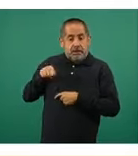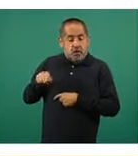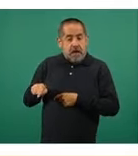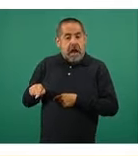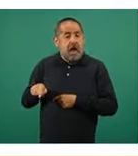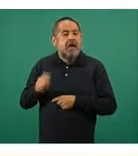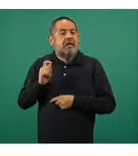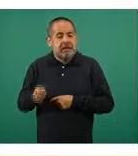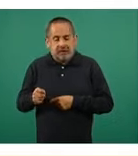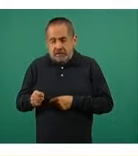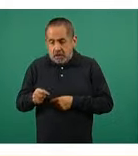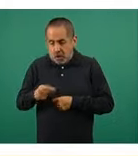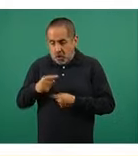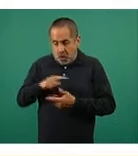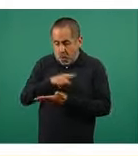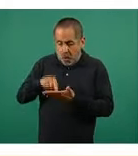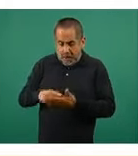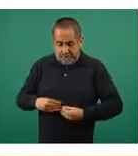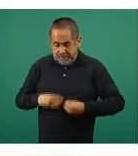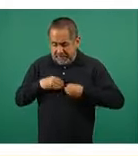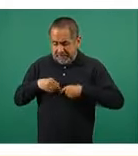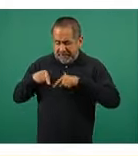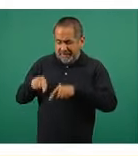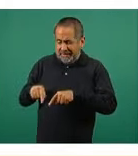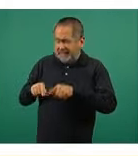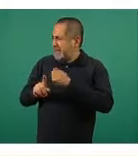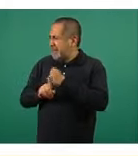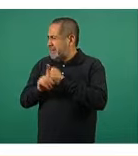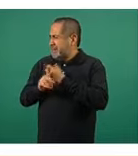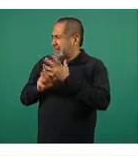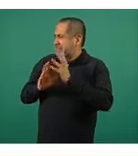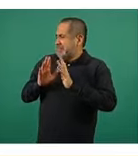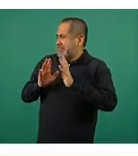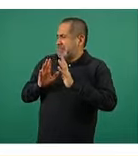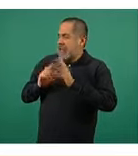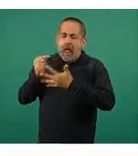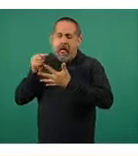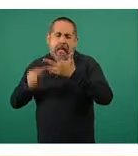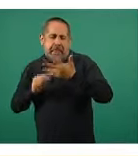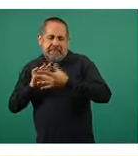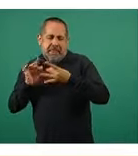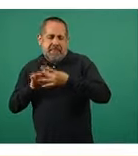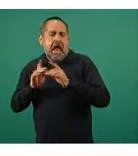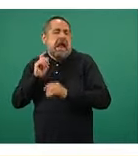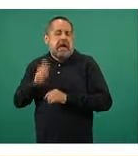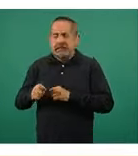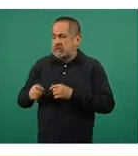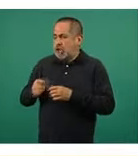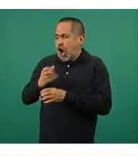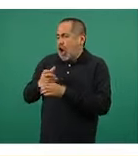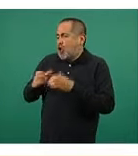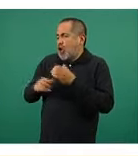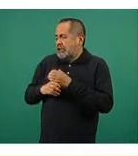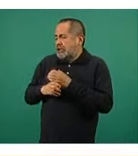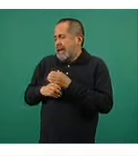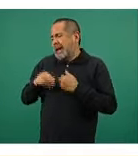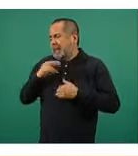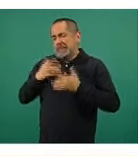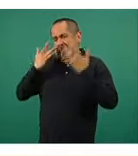cambiado de residencia por una infinidad de motivos. En este momento no voy a explicar el contexto de la población